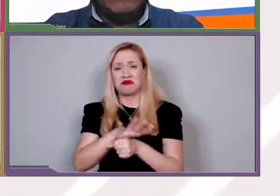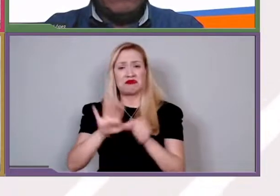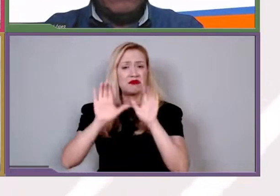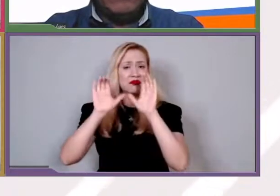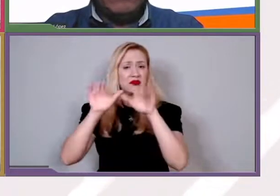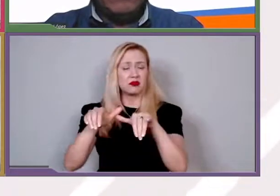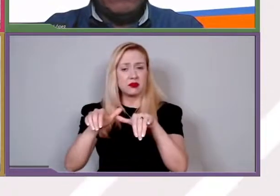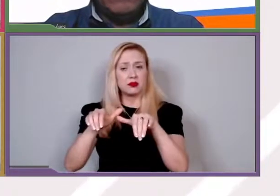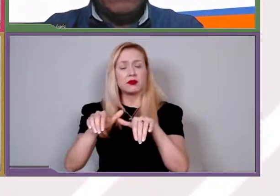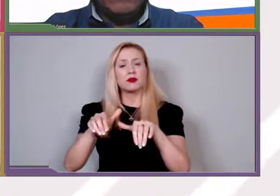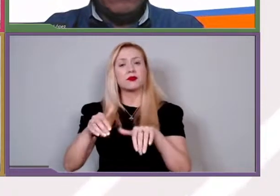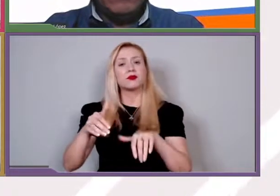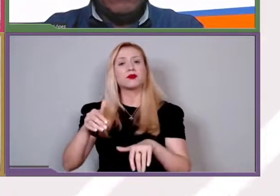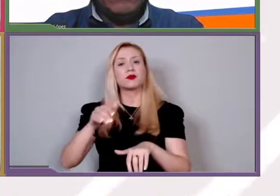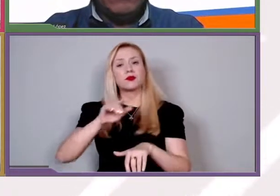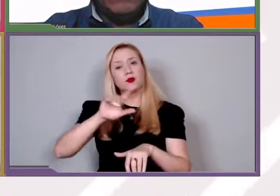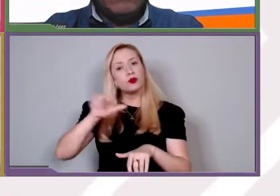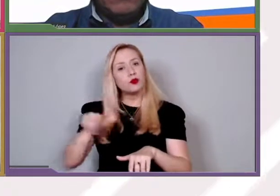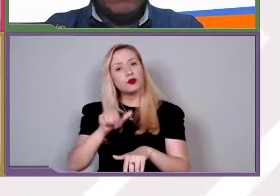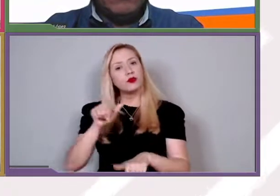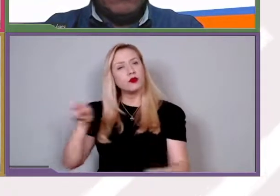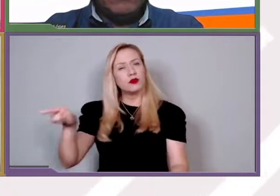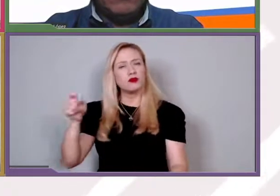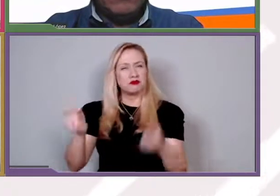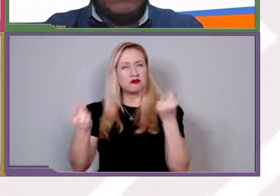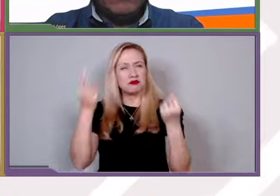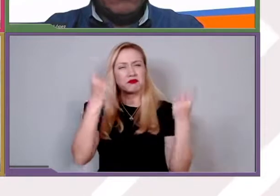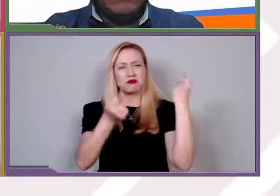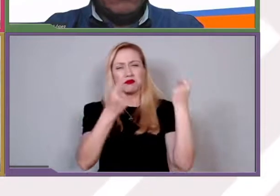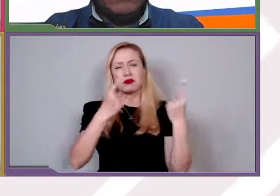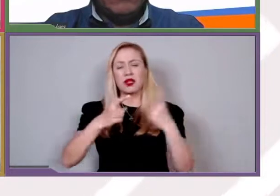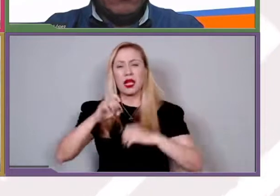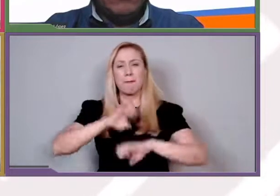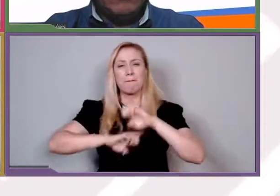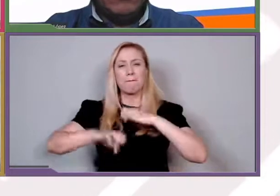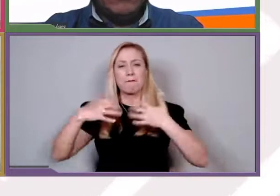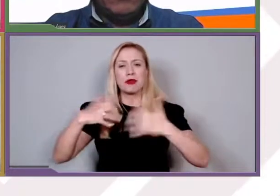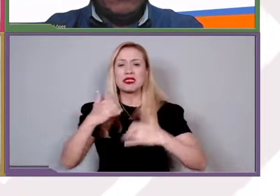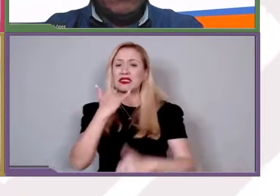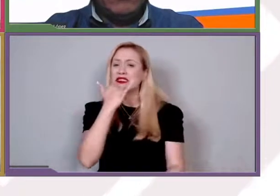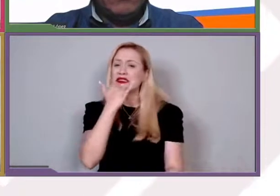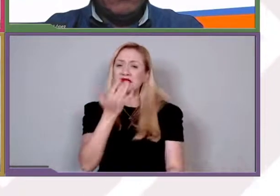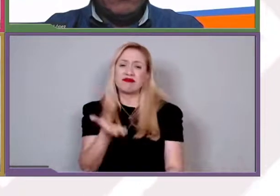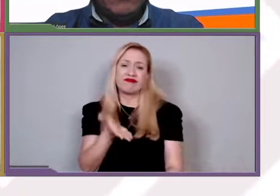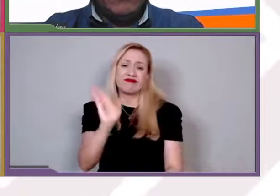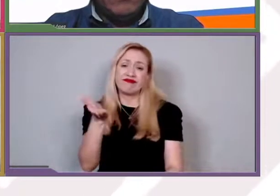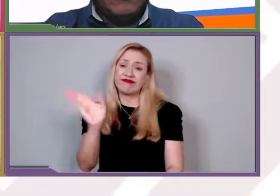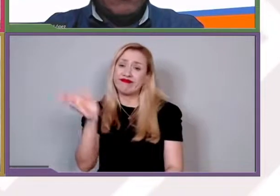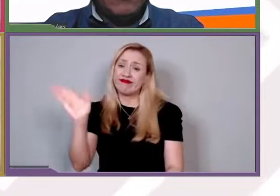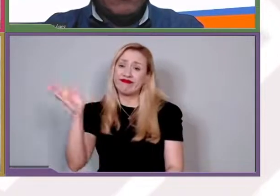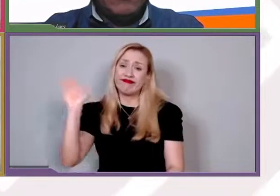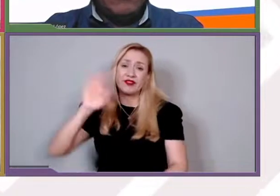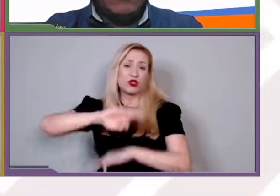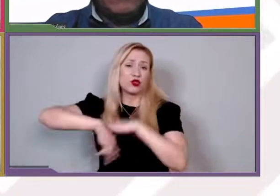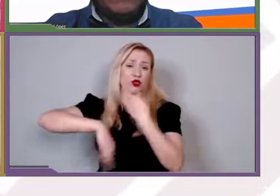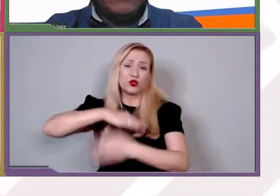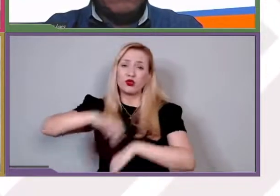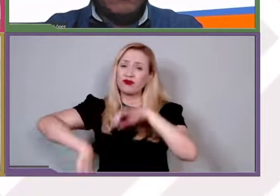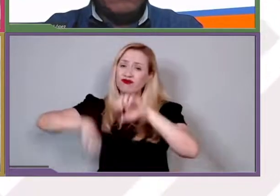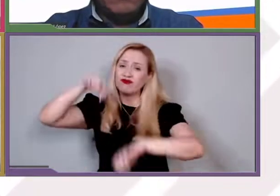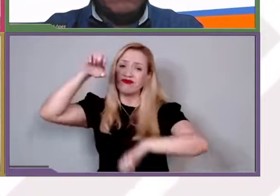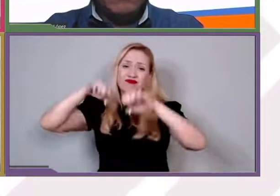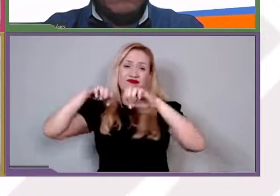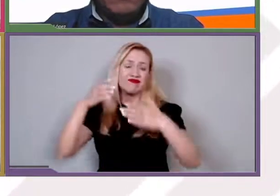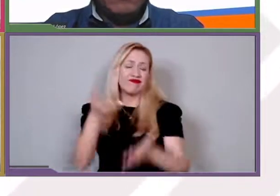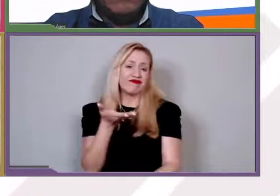empezó a haber empleadores, empleadoras que dijeron, pues voy a despedir a todas las personas mayores o las voy a descansar o, ¿no?